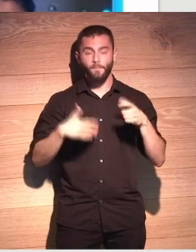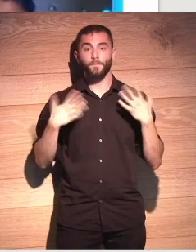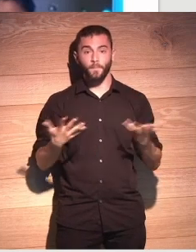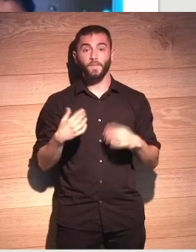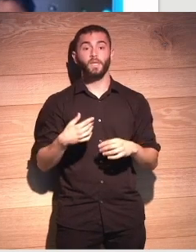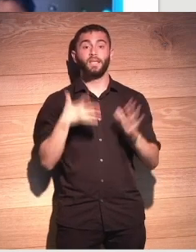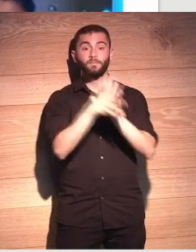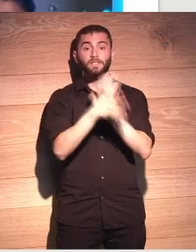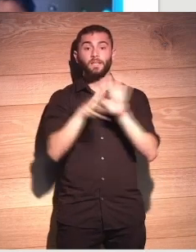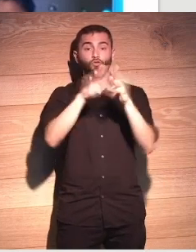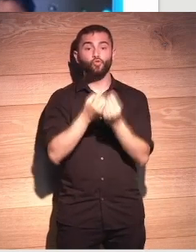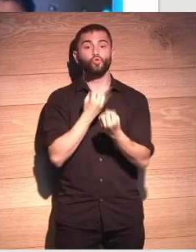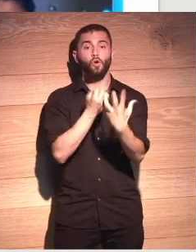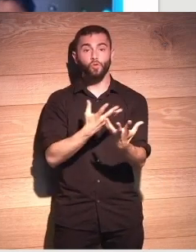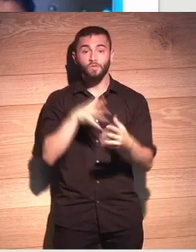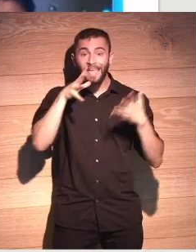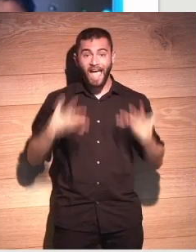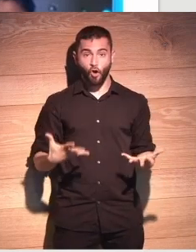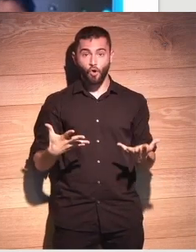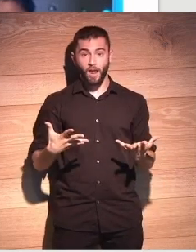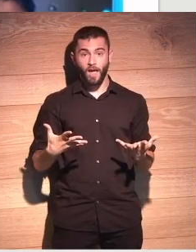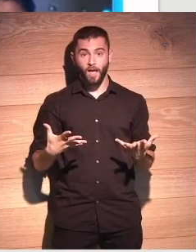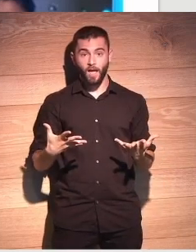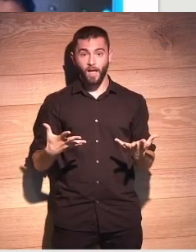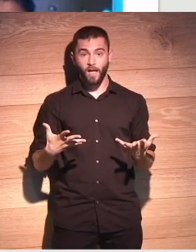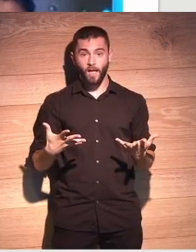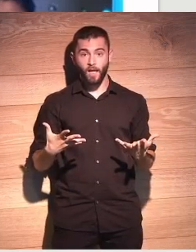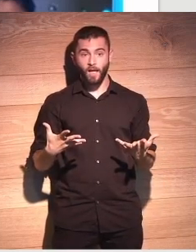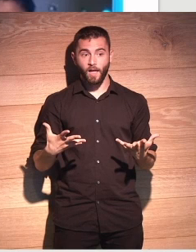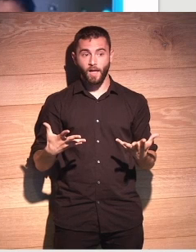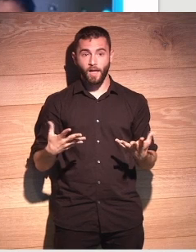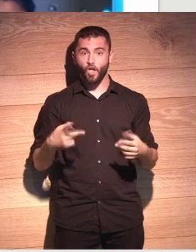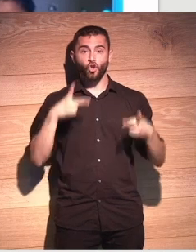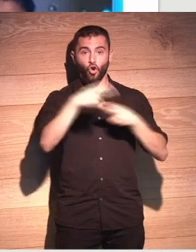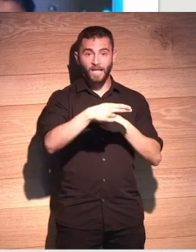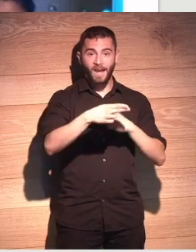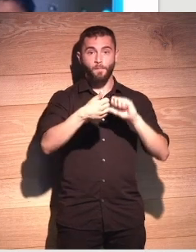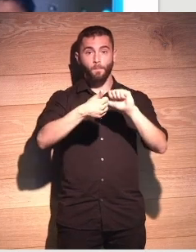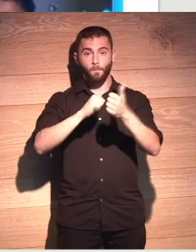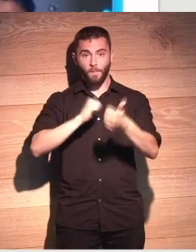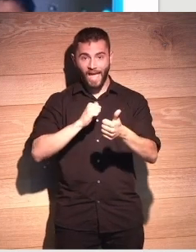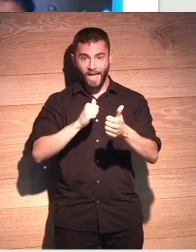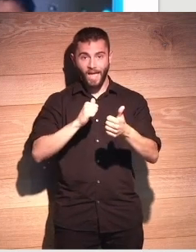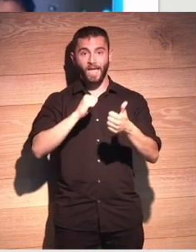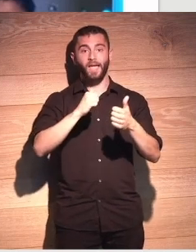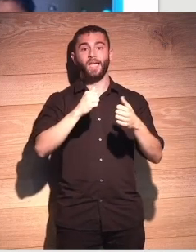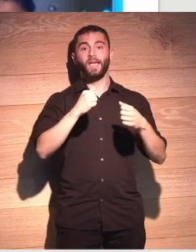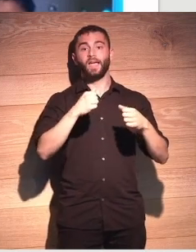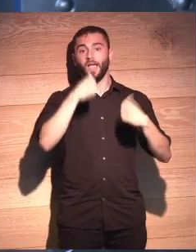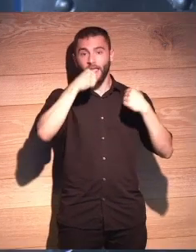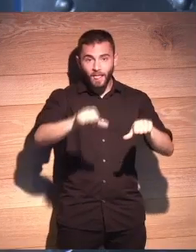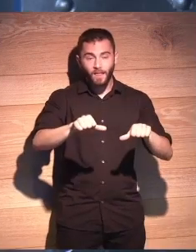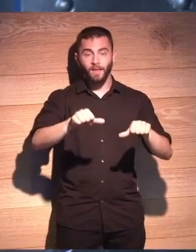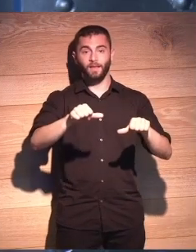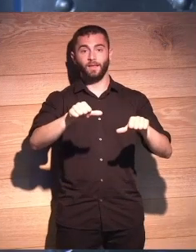lo que explicaba y concluía es que ahora podemos cortar y pegar el genoma humano. Podemos hacer una especie